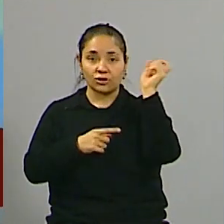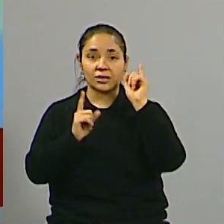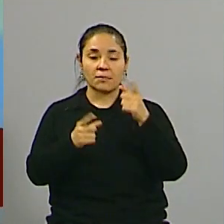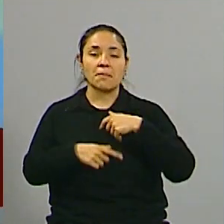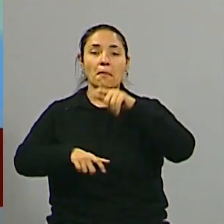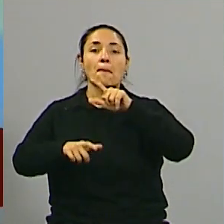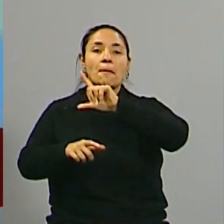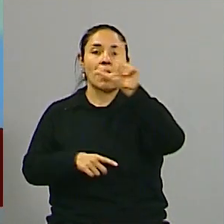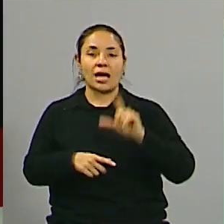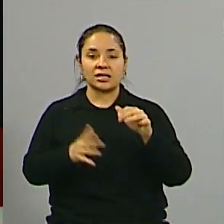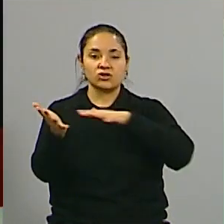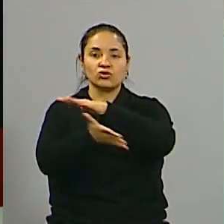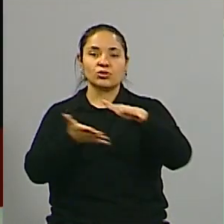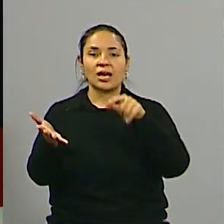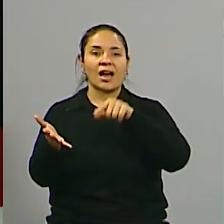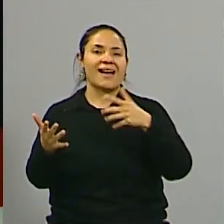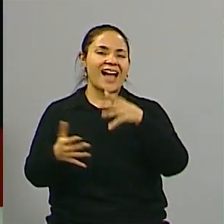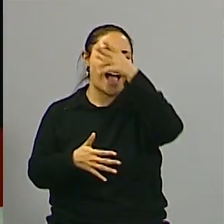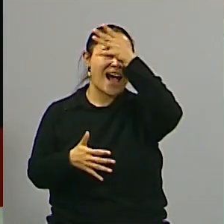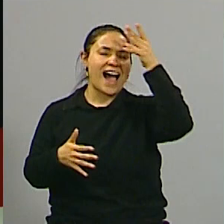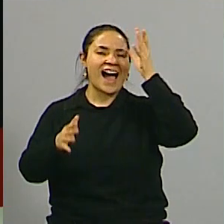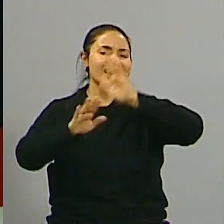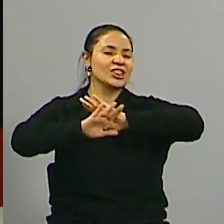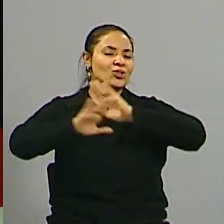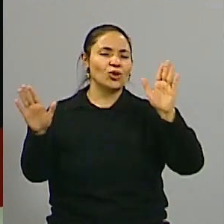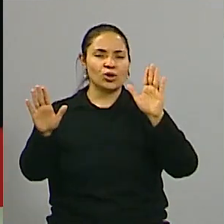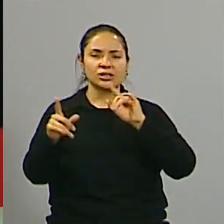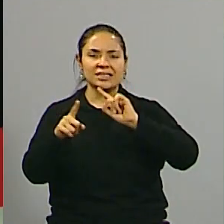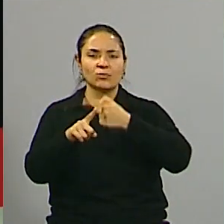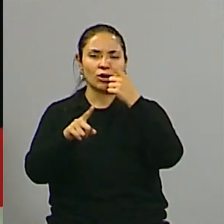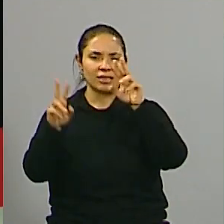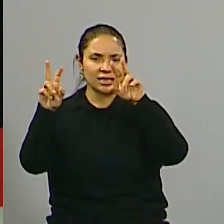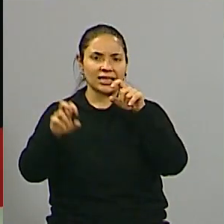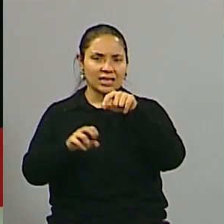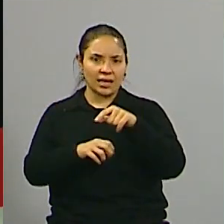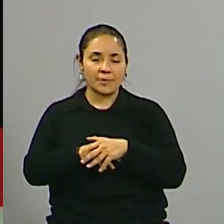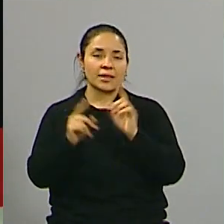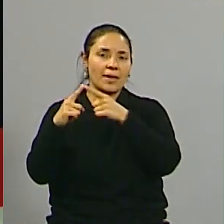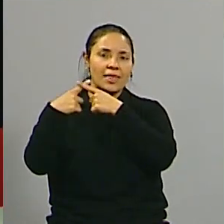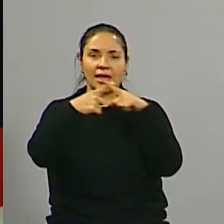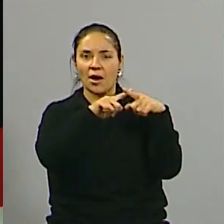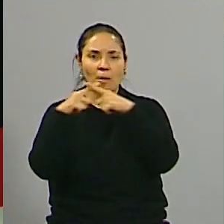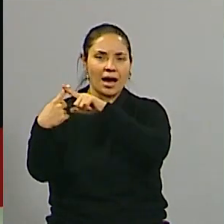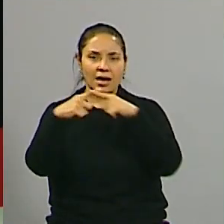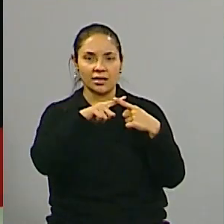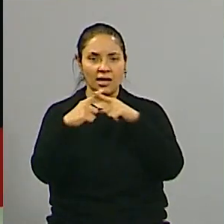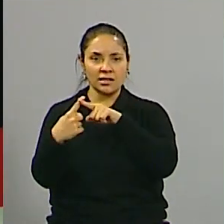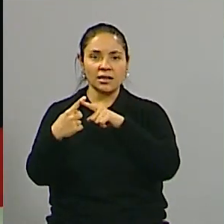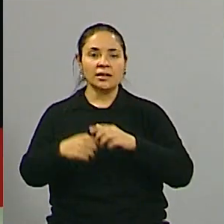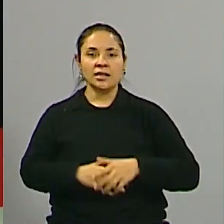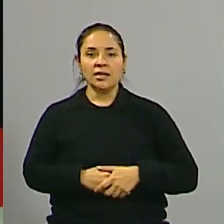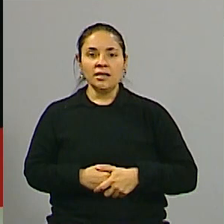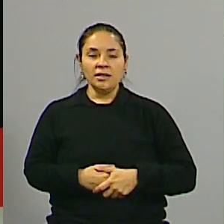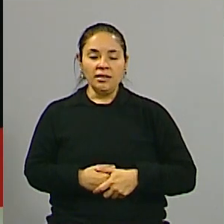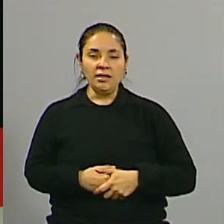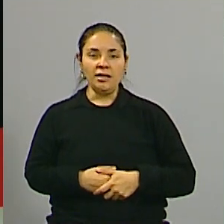hartazgo del ciudadano y la ciudadana, por ahí incluso hasta las peleas que se dan en la política. Muchos